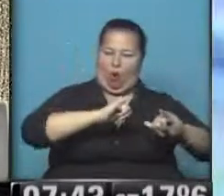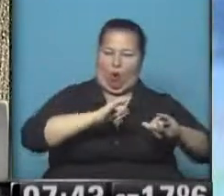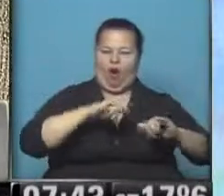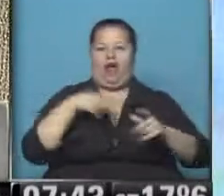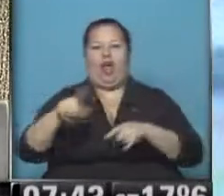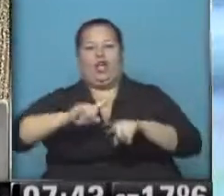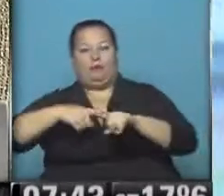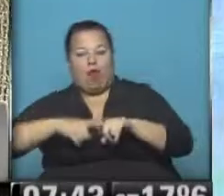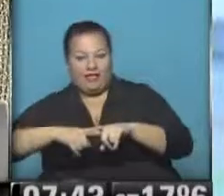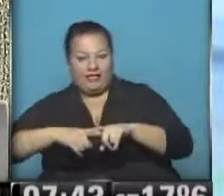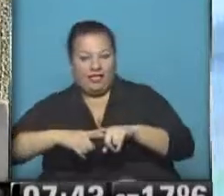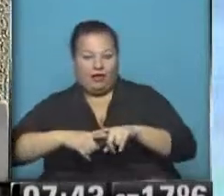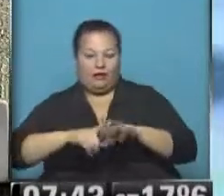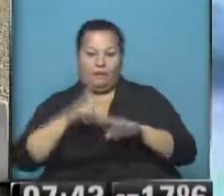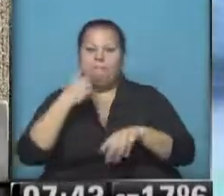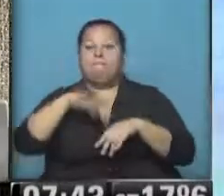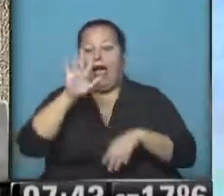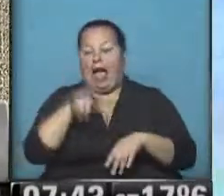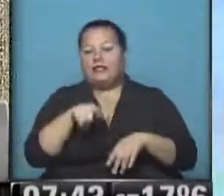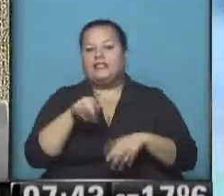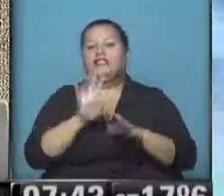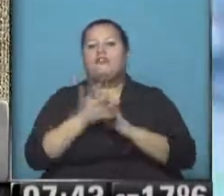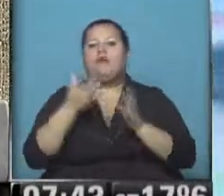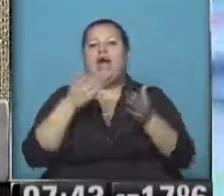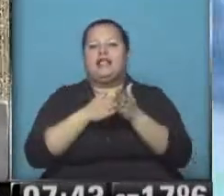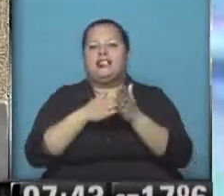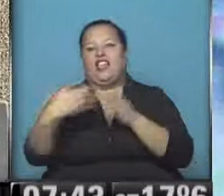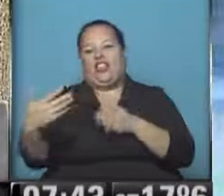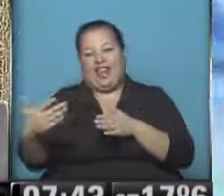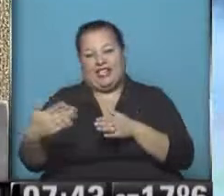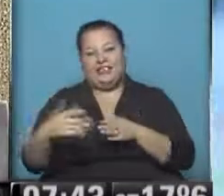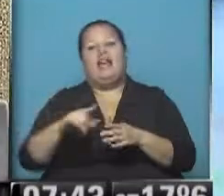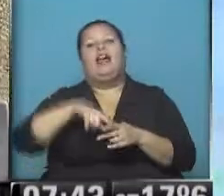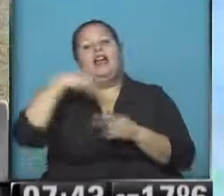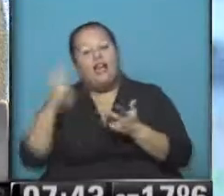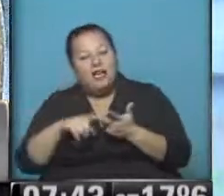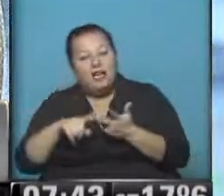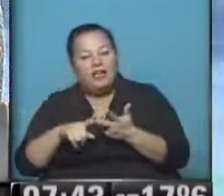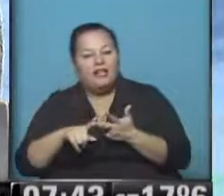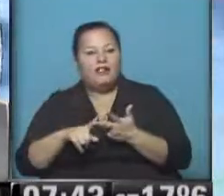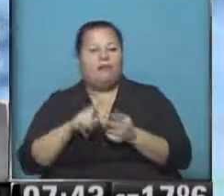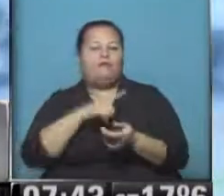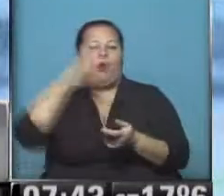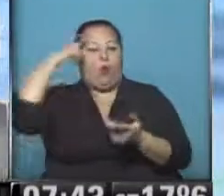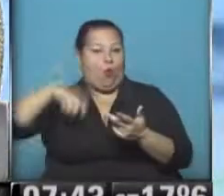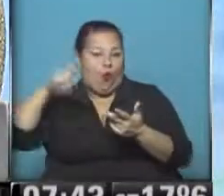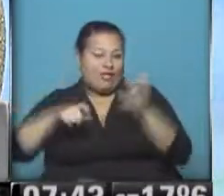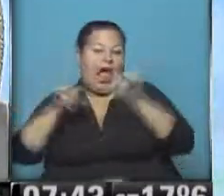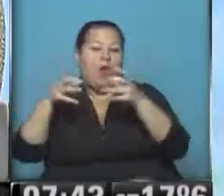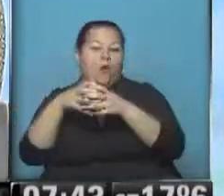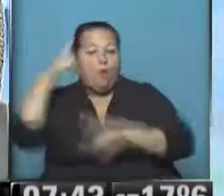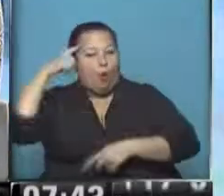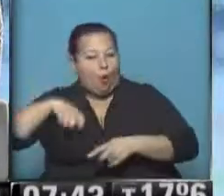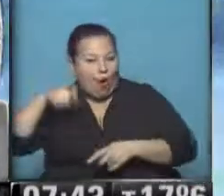clivaje político, preferentemente del centro a la derecha, y el Poder Judicial o algunos sectores del